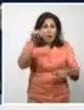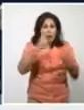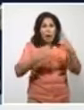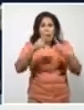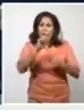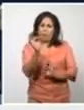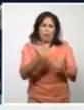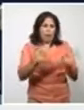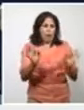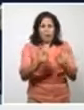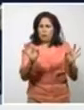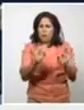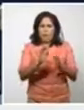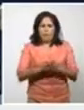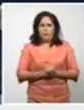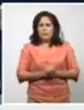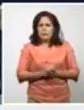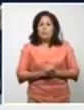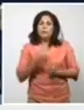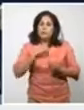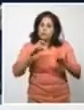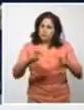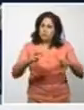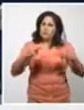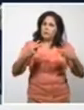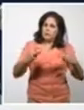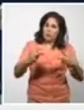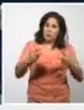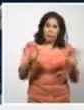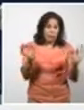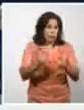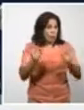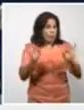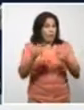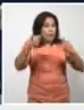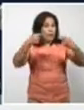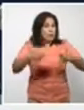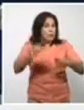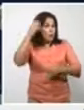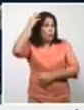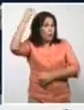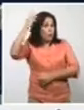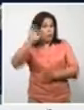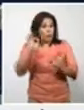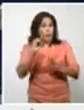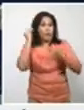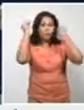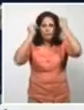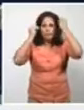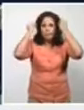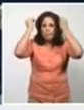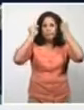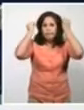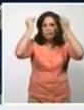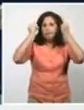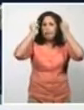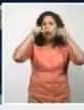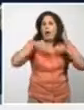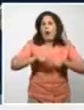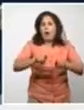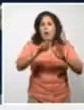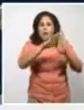y reiterar que todavía esa es una decisión que sería muy, muy precoz en